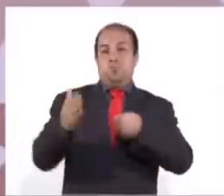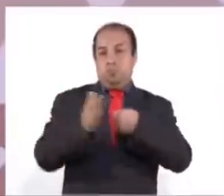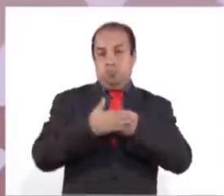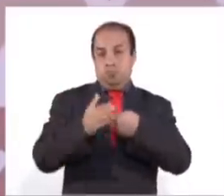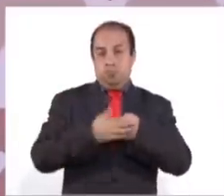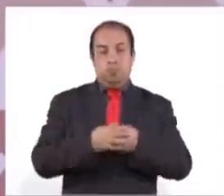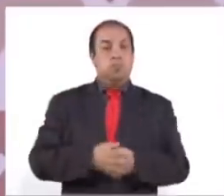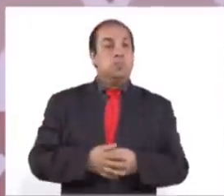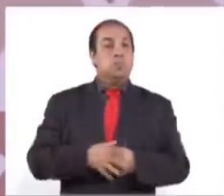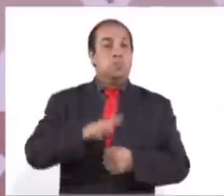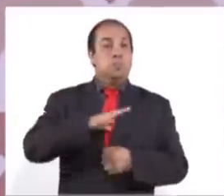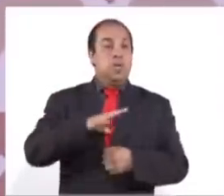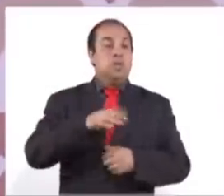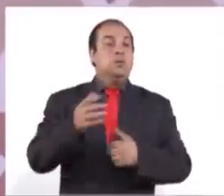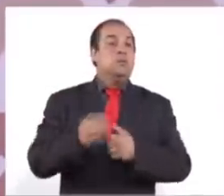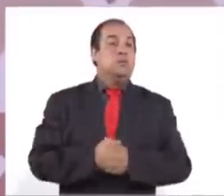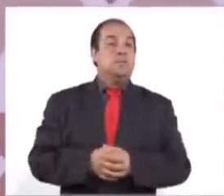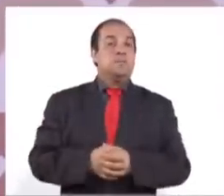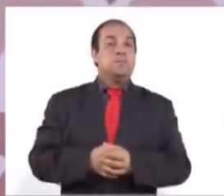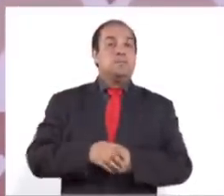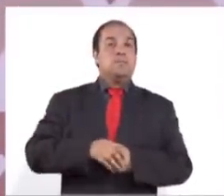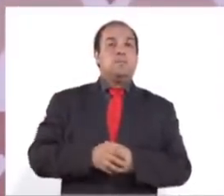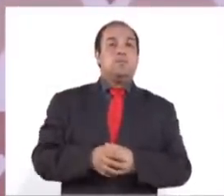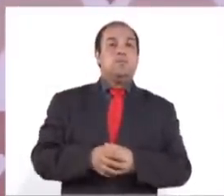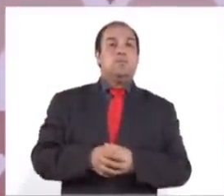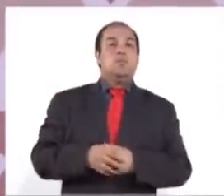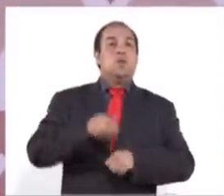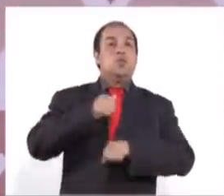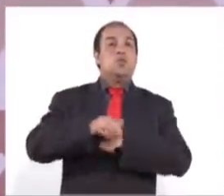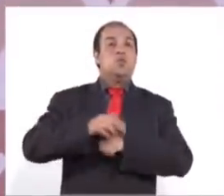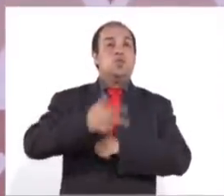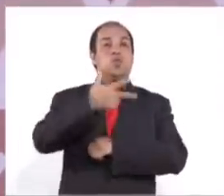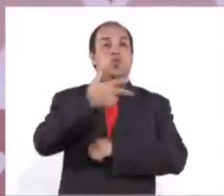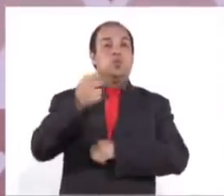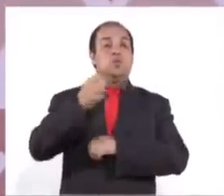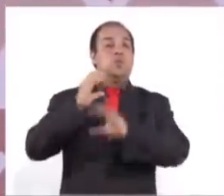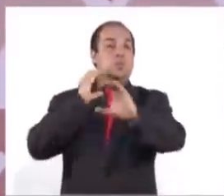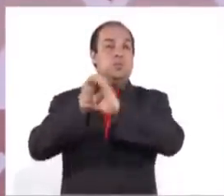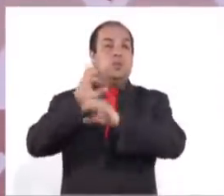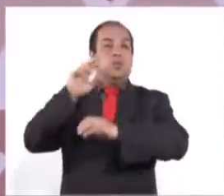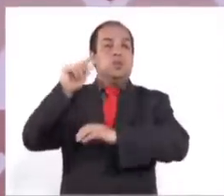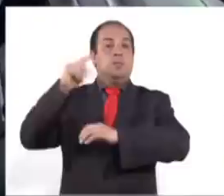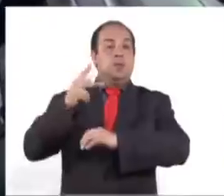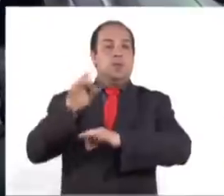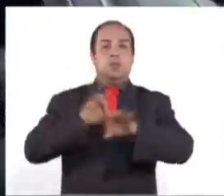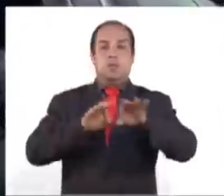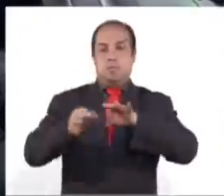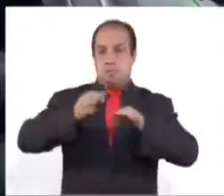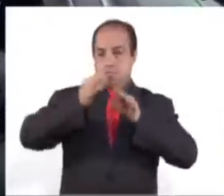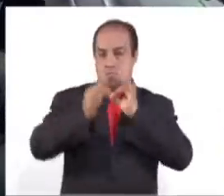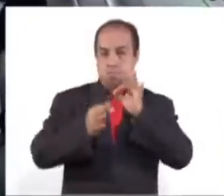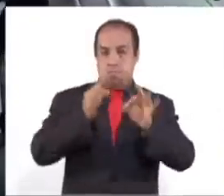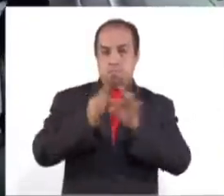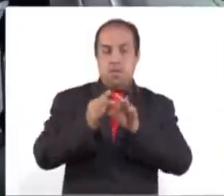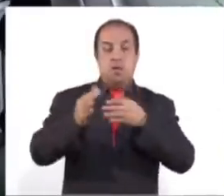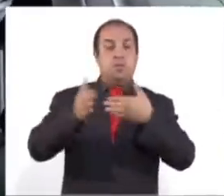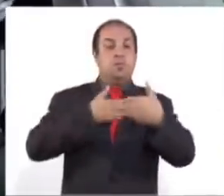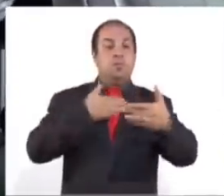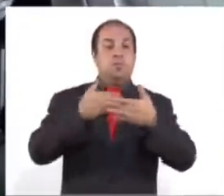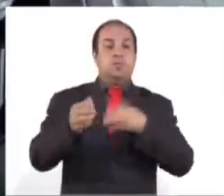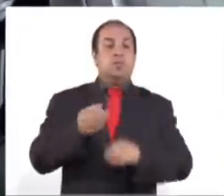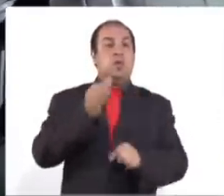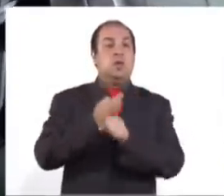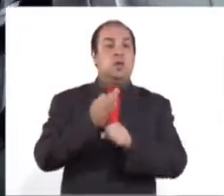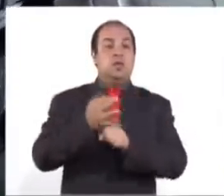haber una flota de 800 autobuses de RTP operando adecuadamente, modernos. Hasta